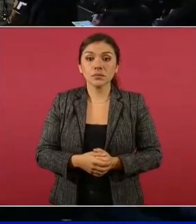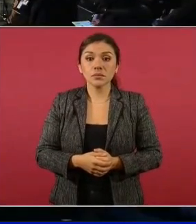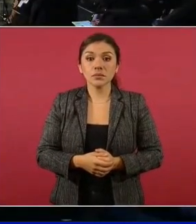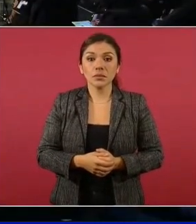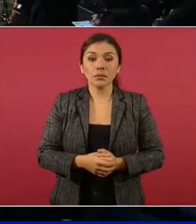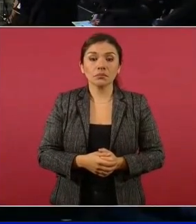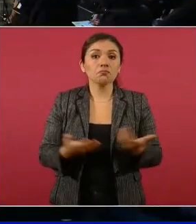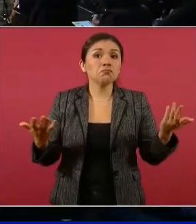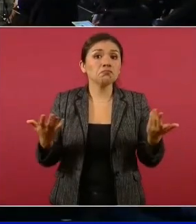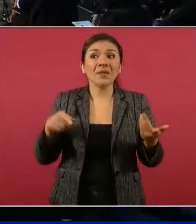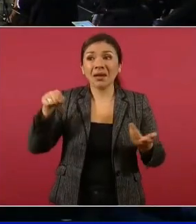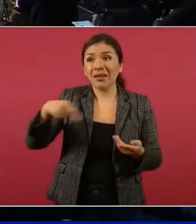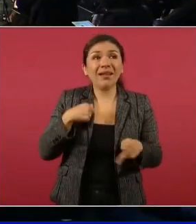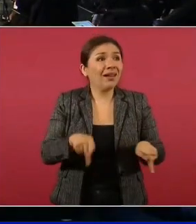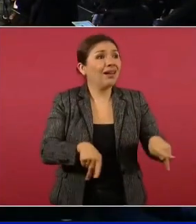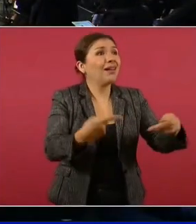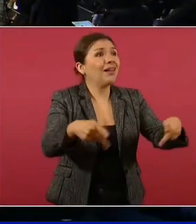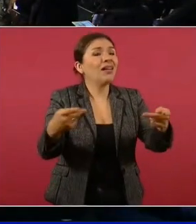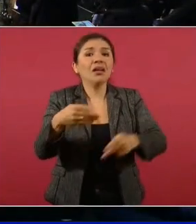no hay quien las compre.